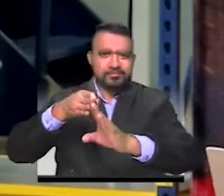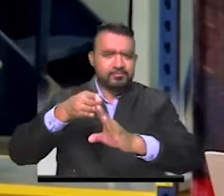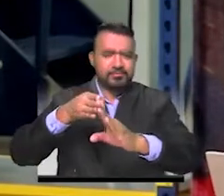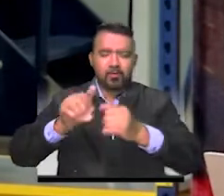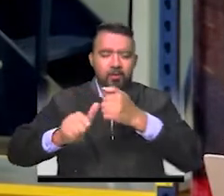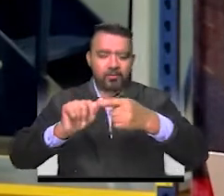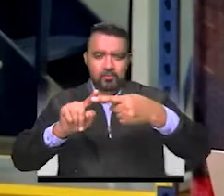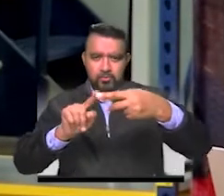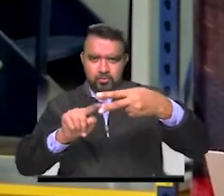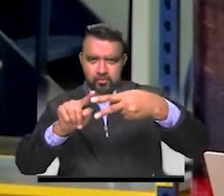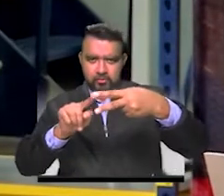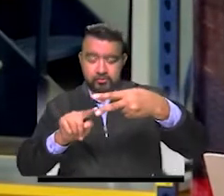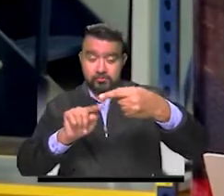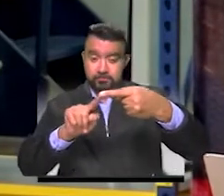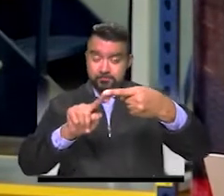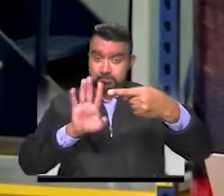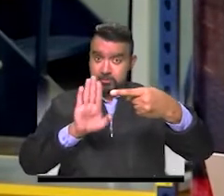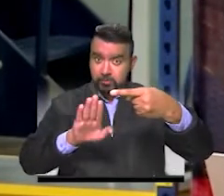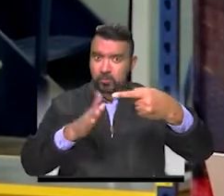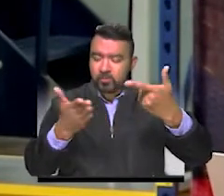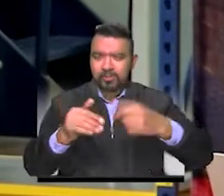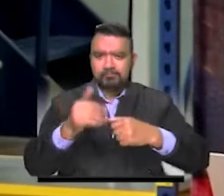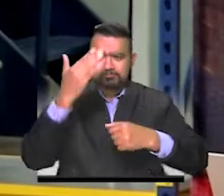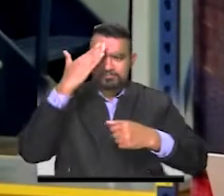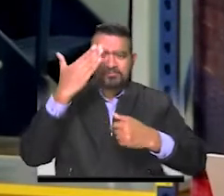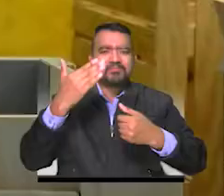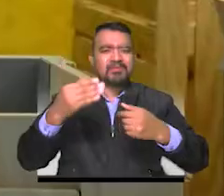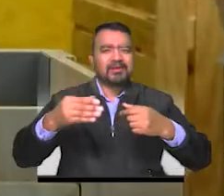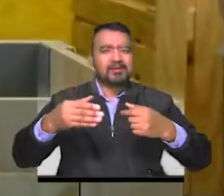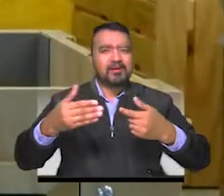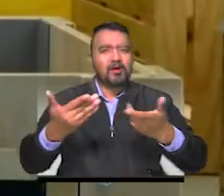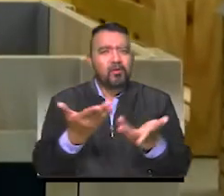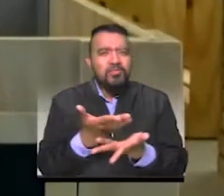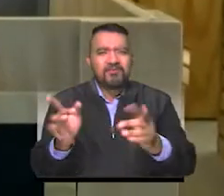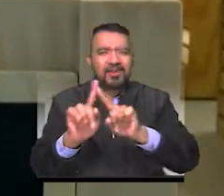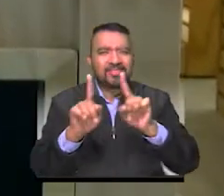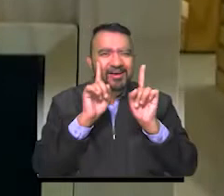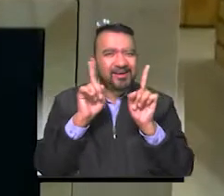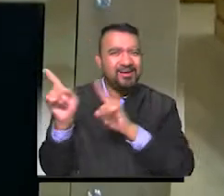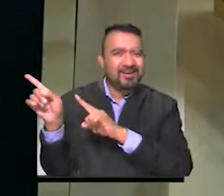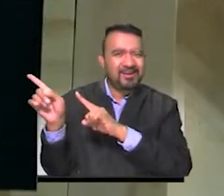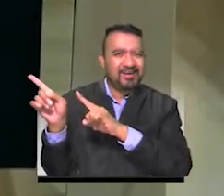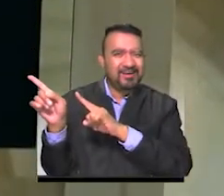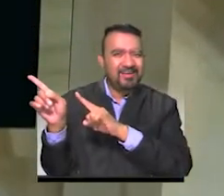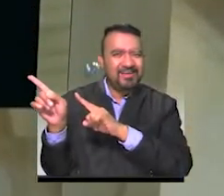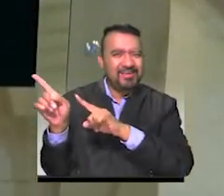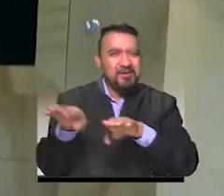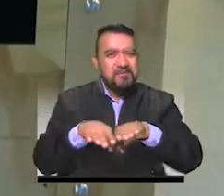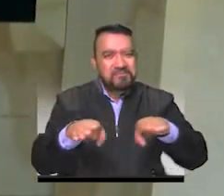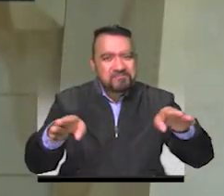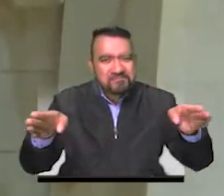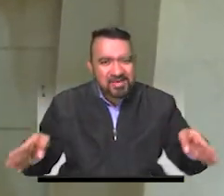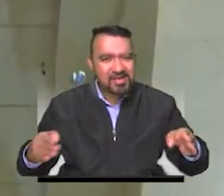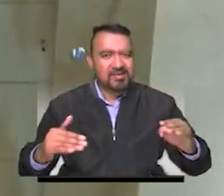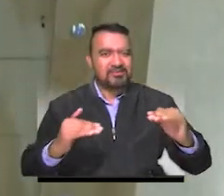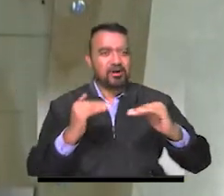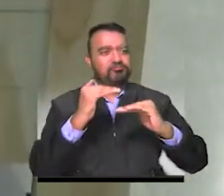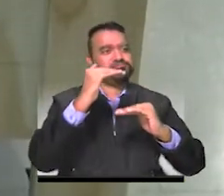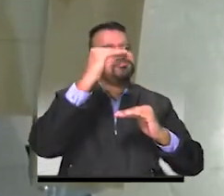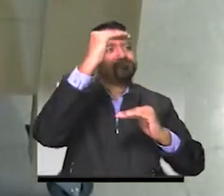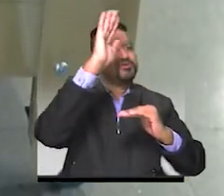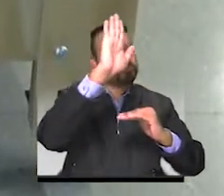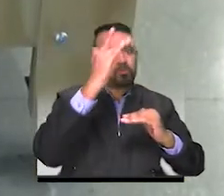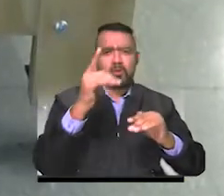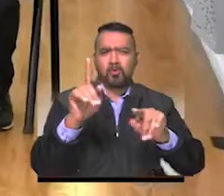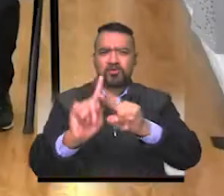líneas de negocio principalmente: mobiliario para el retail y estantería pesada para la logística y los centros